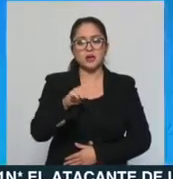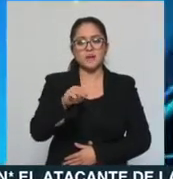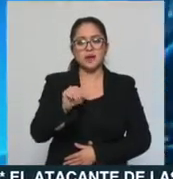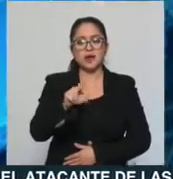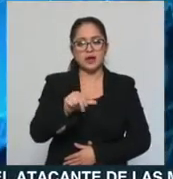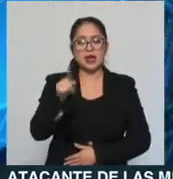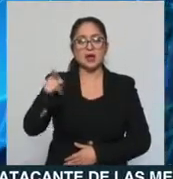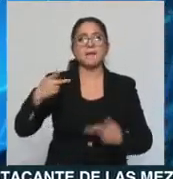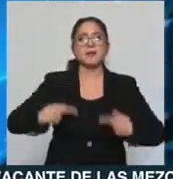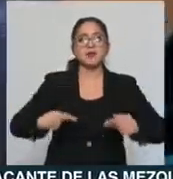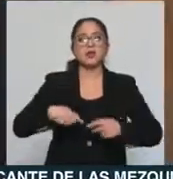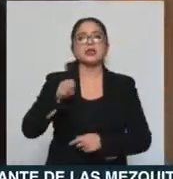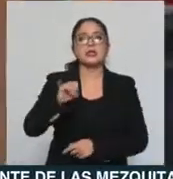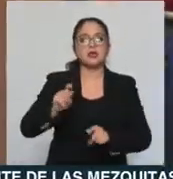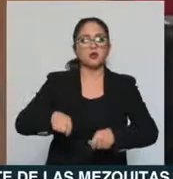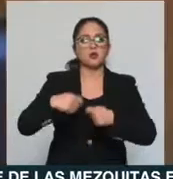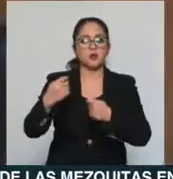beneficiarios.